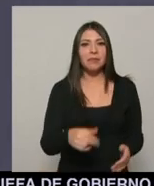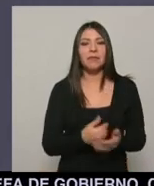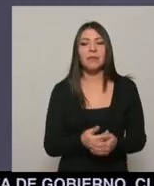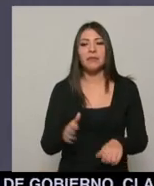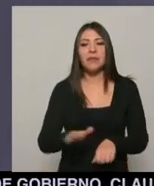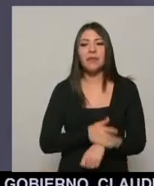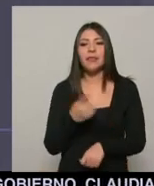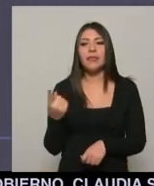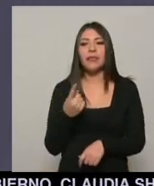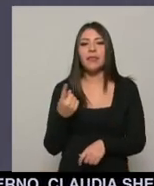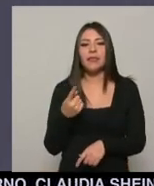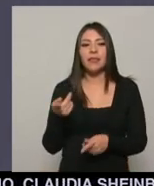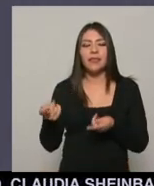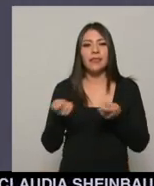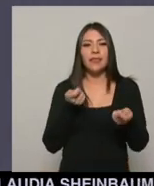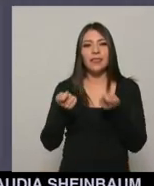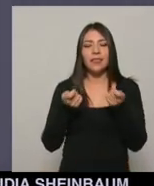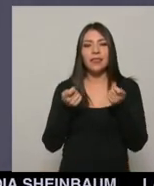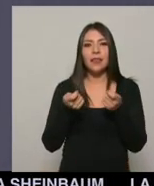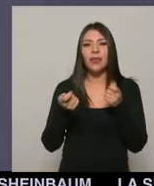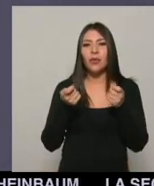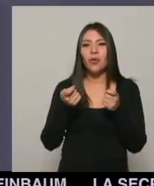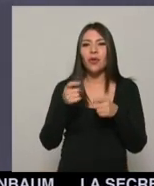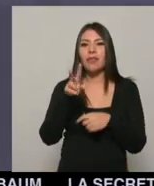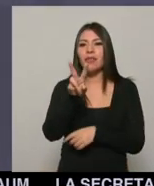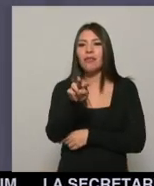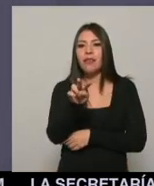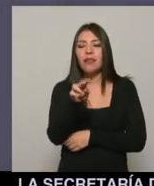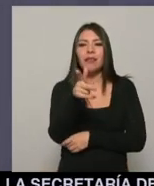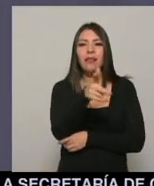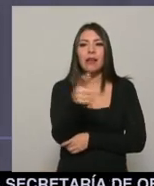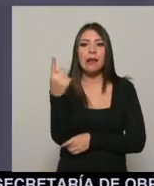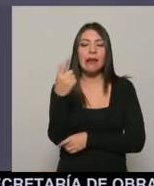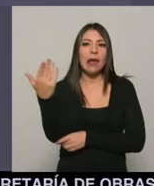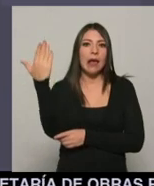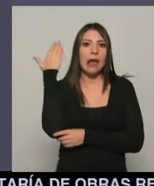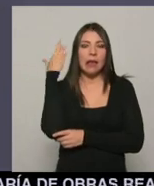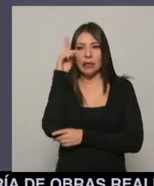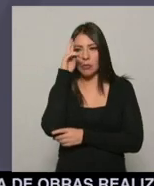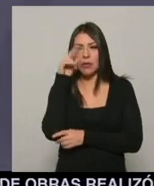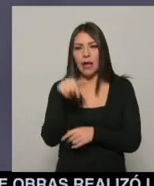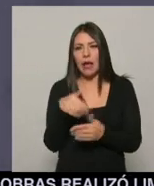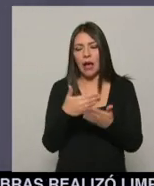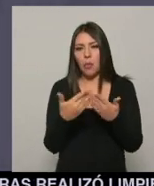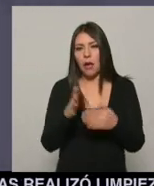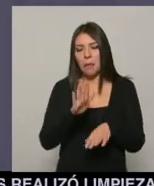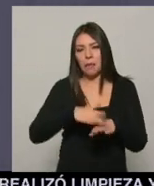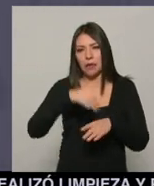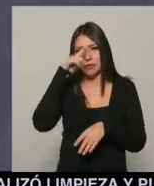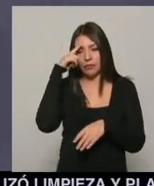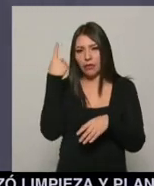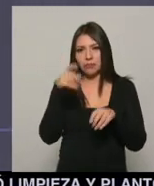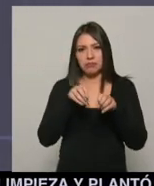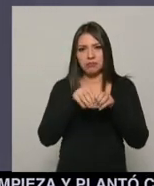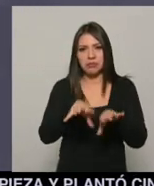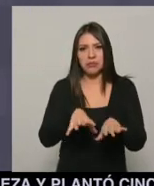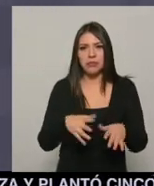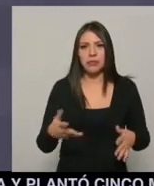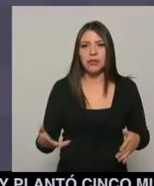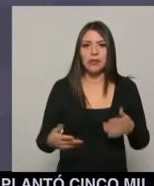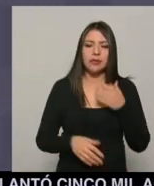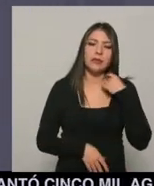de los medios de comunicación que había antes, y eso también es un avance, es una ruptura del sistema que